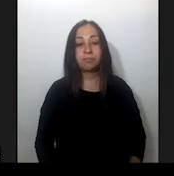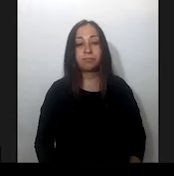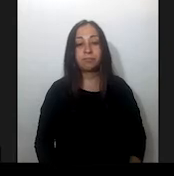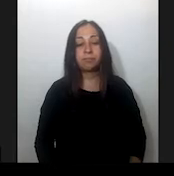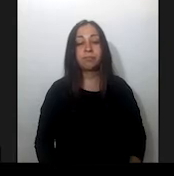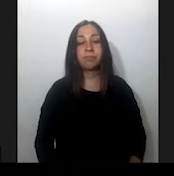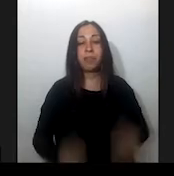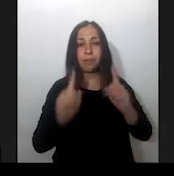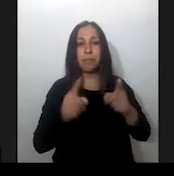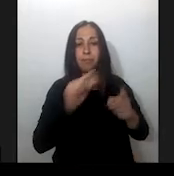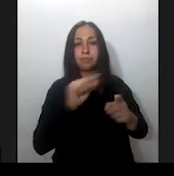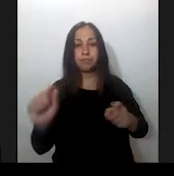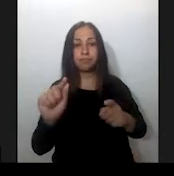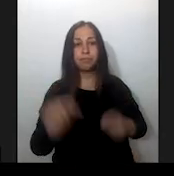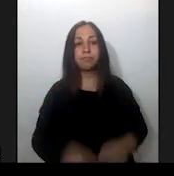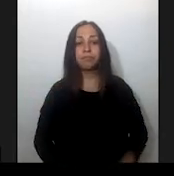Y acá también.